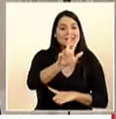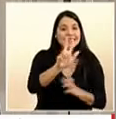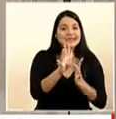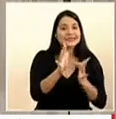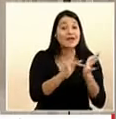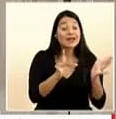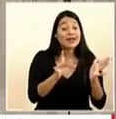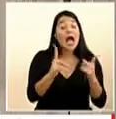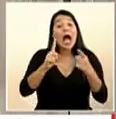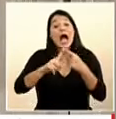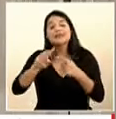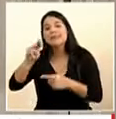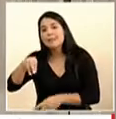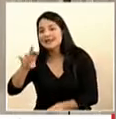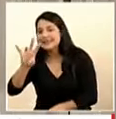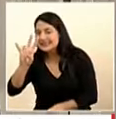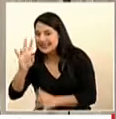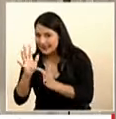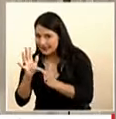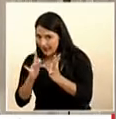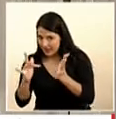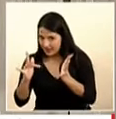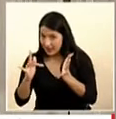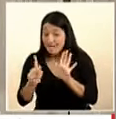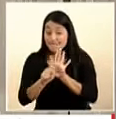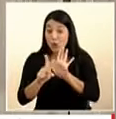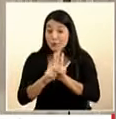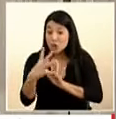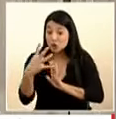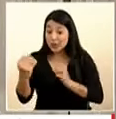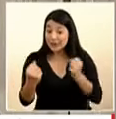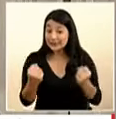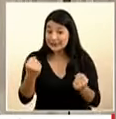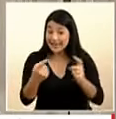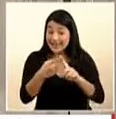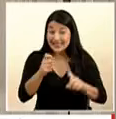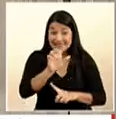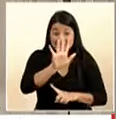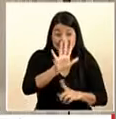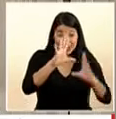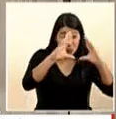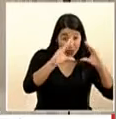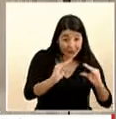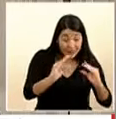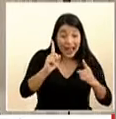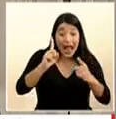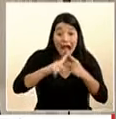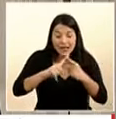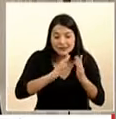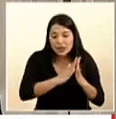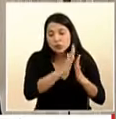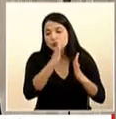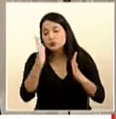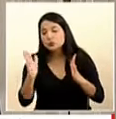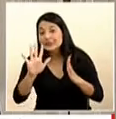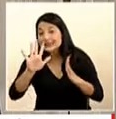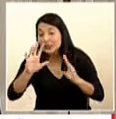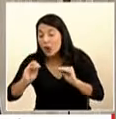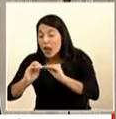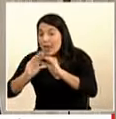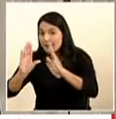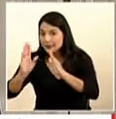ampliará desde las 5 de la tarde hasta las 5 de la mañana del día siguiente también